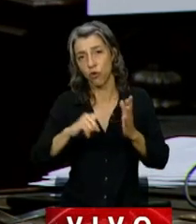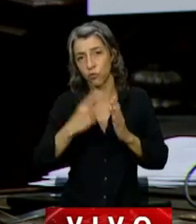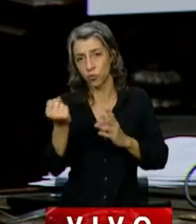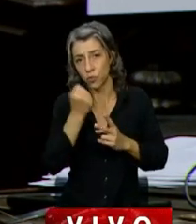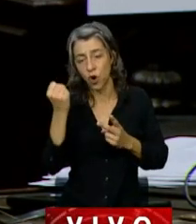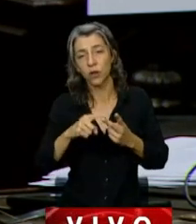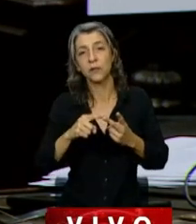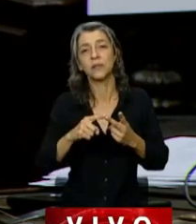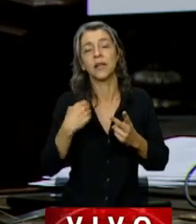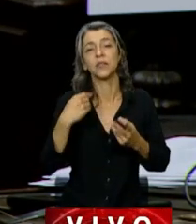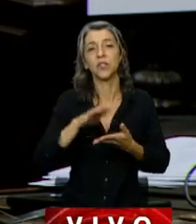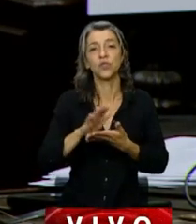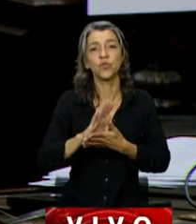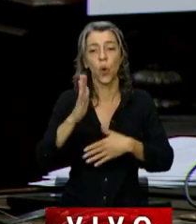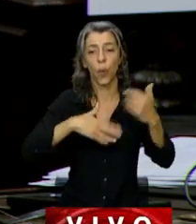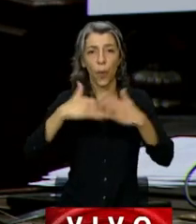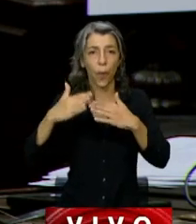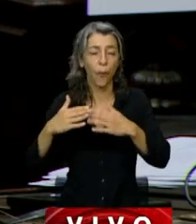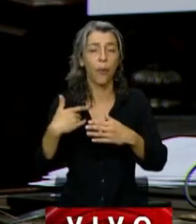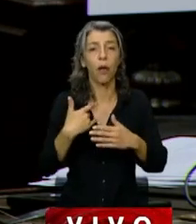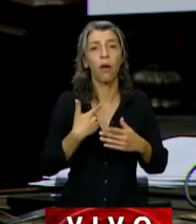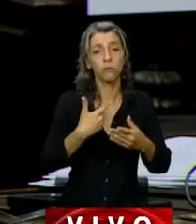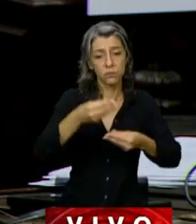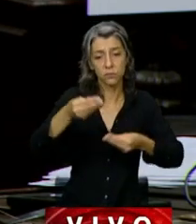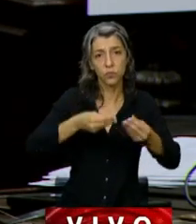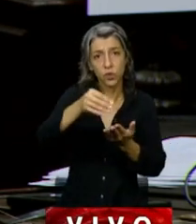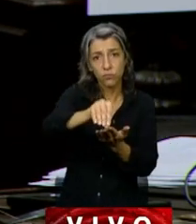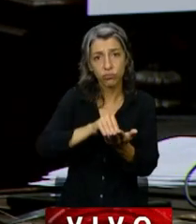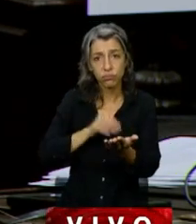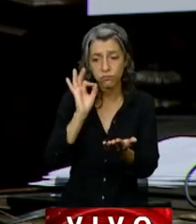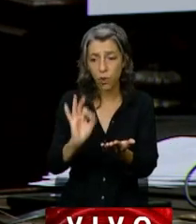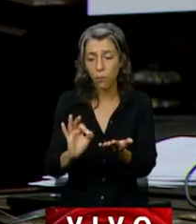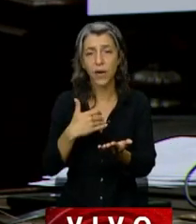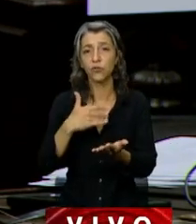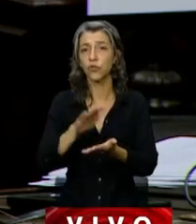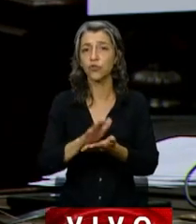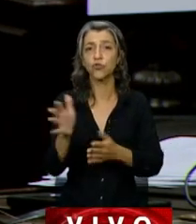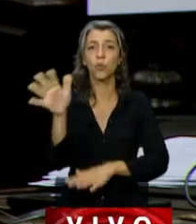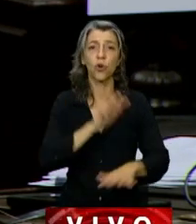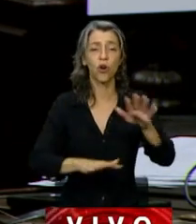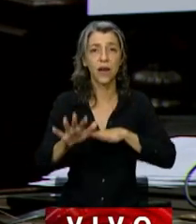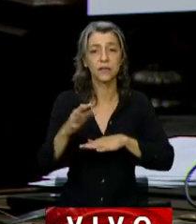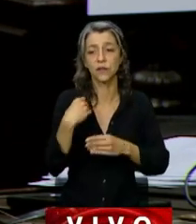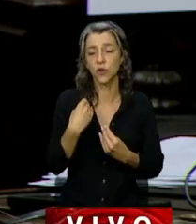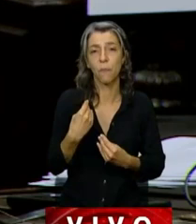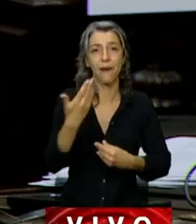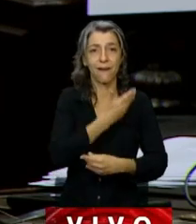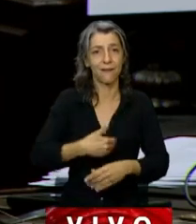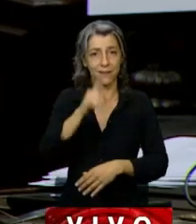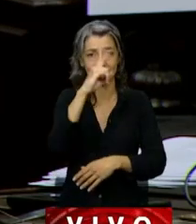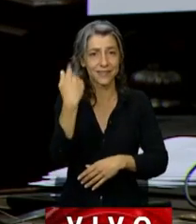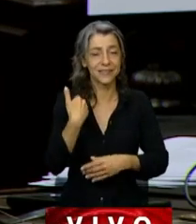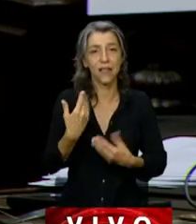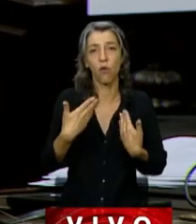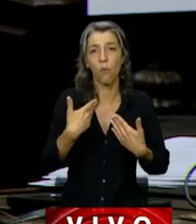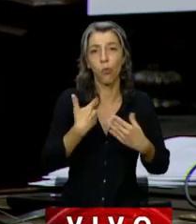que es muy relevante, que son las obras de infraestructura que incluye este presupuesto. En esto de ordenar las cuentas públicas, de ordenar el Estado, nosotros lo que siempre